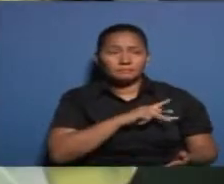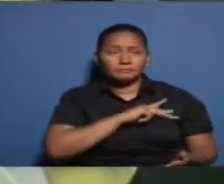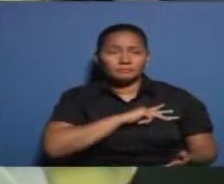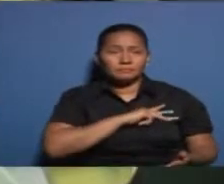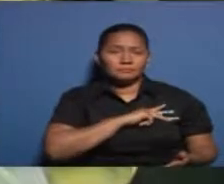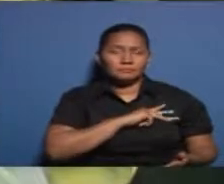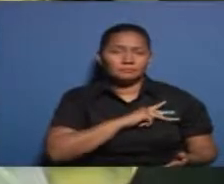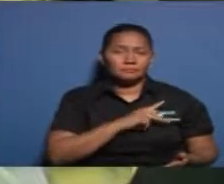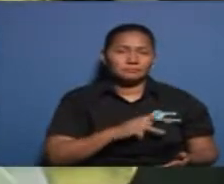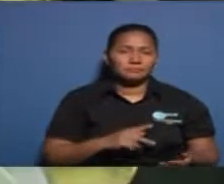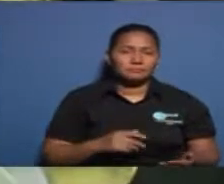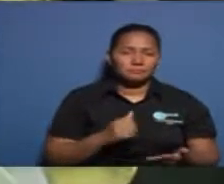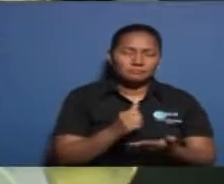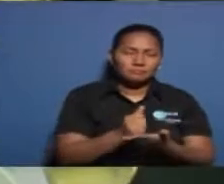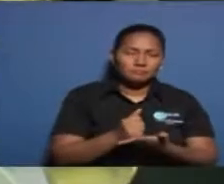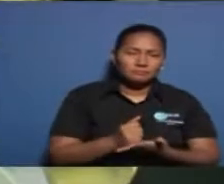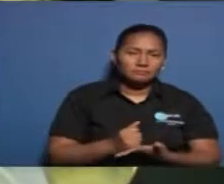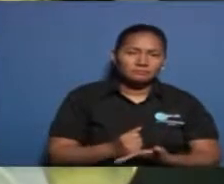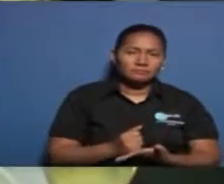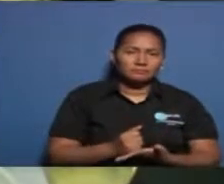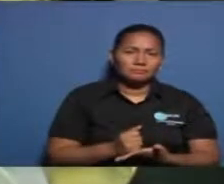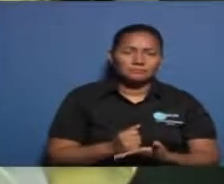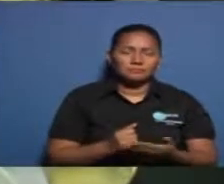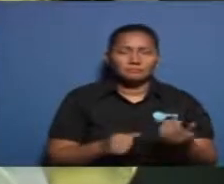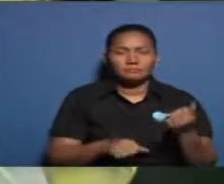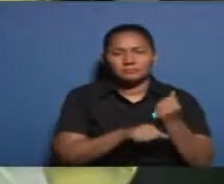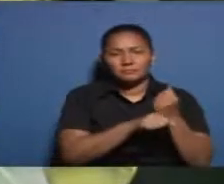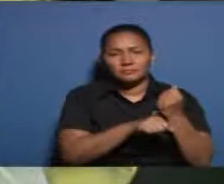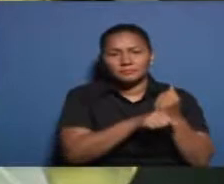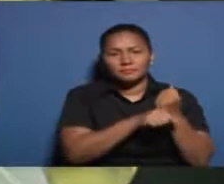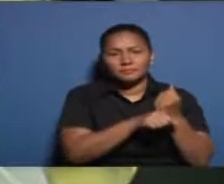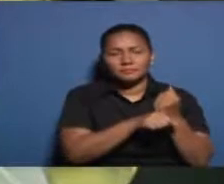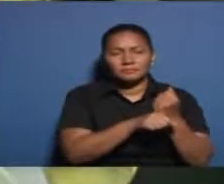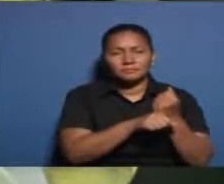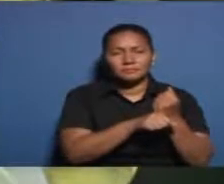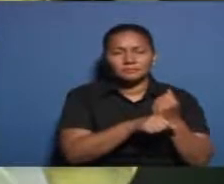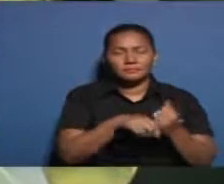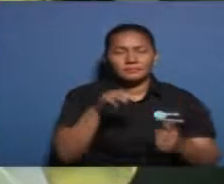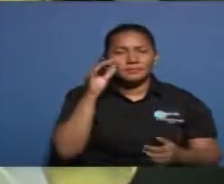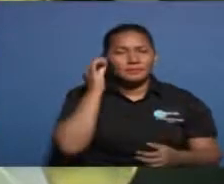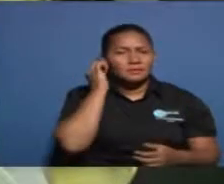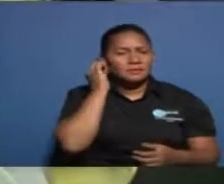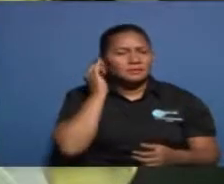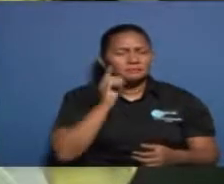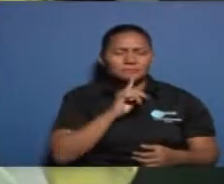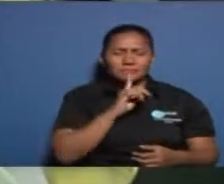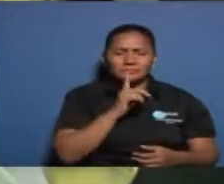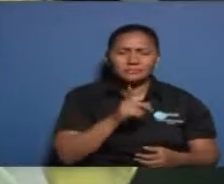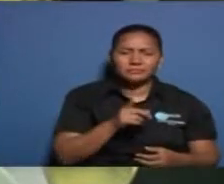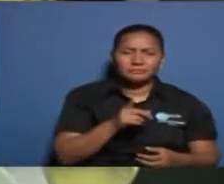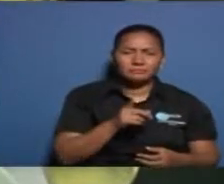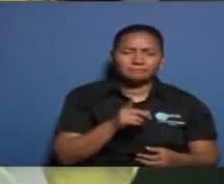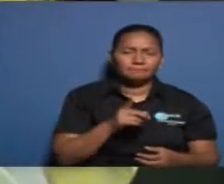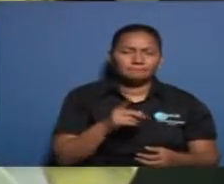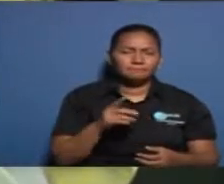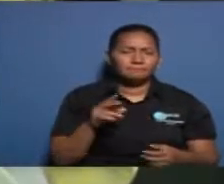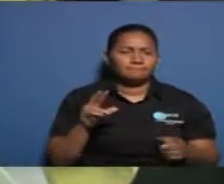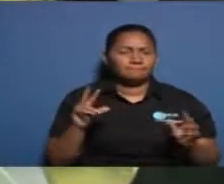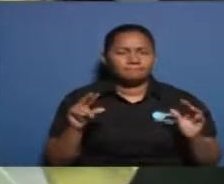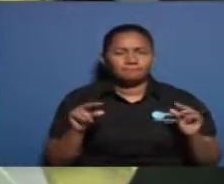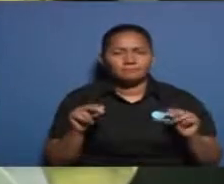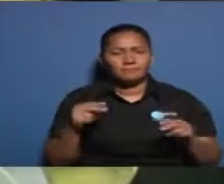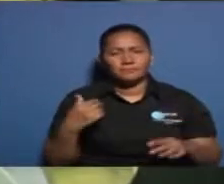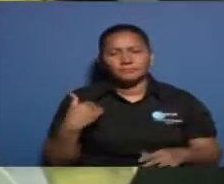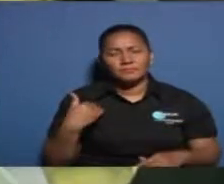respaldos que quiera entender entonces no se puede decir alegremente las mujeres no quieren ser cantidades ya de salida tenemos